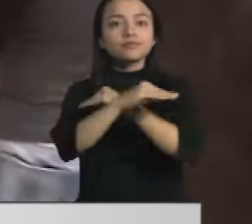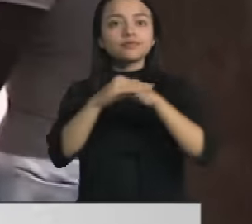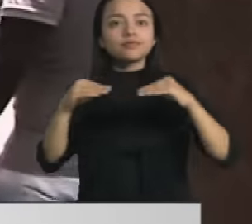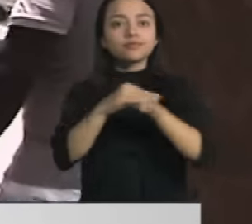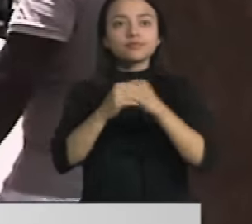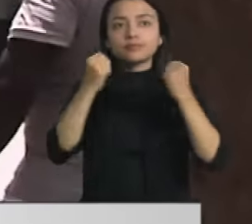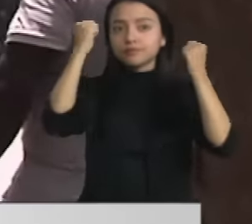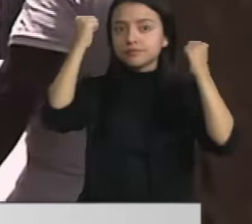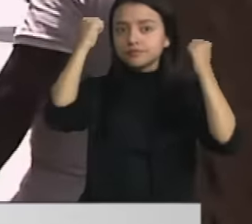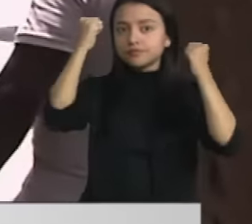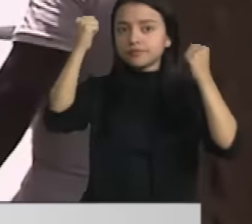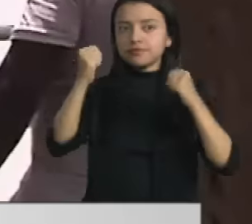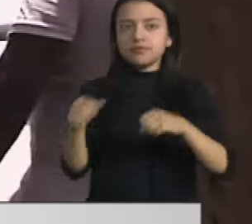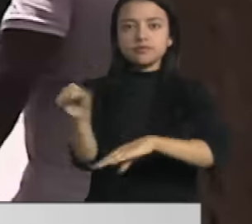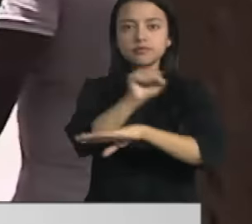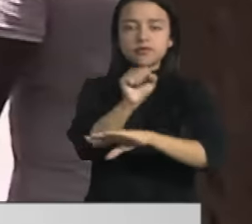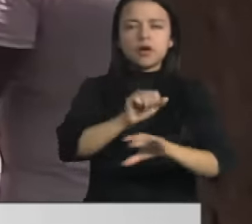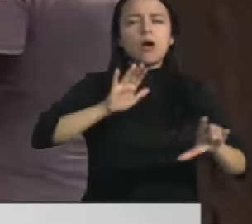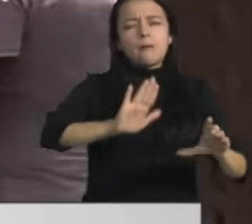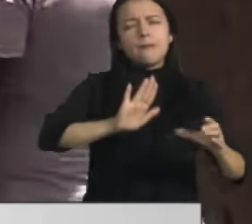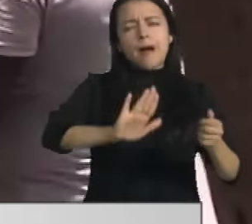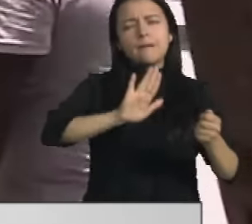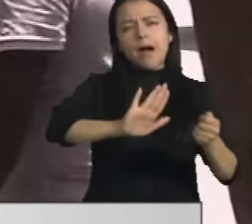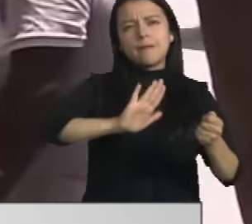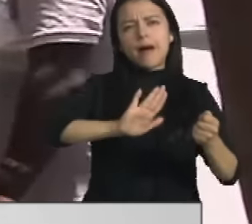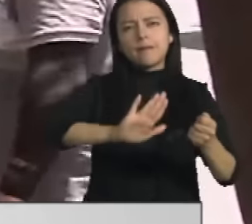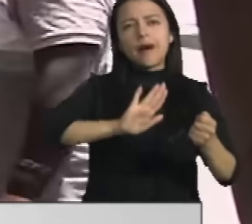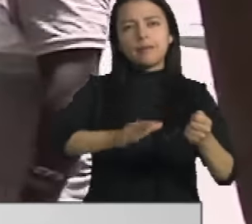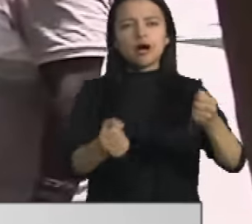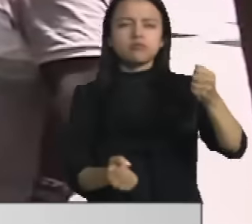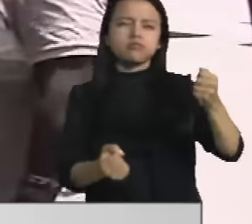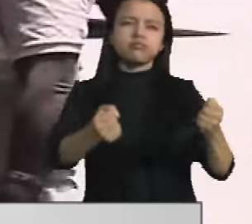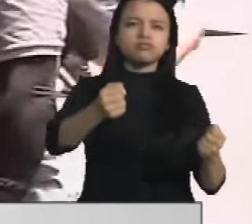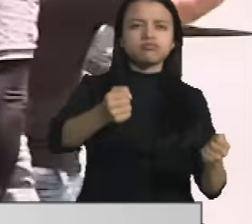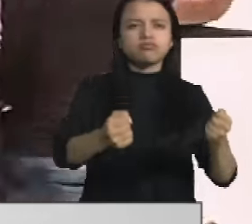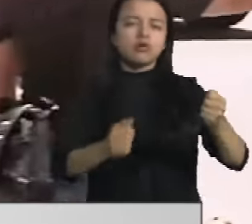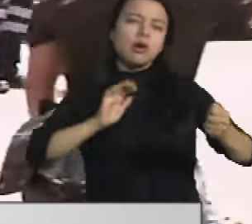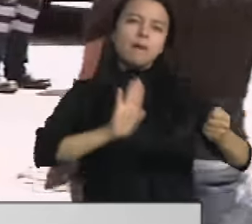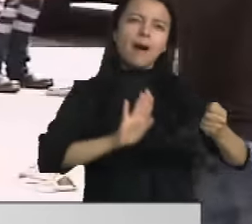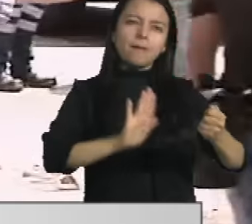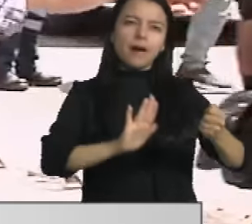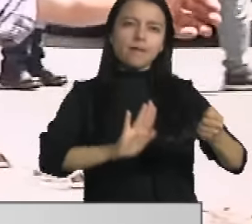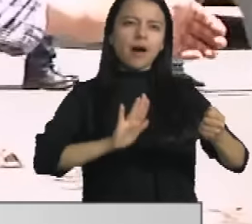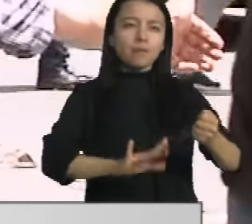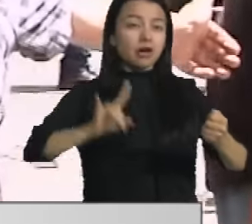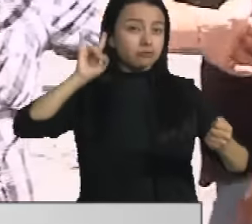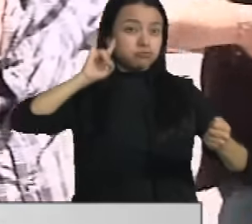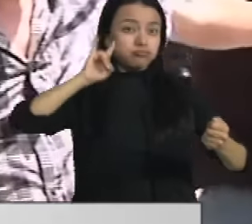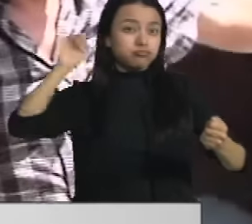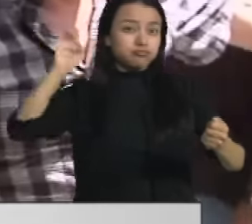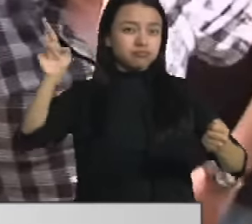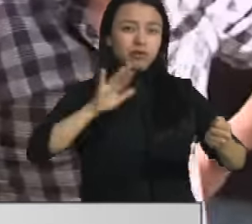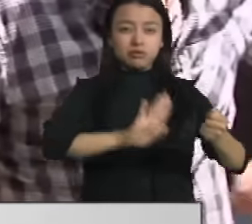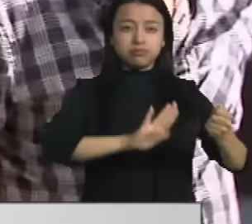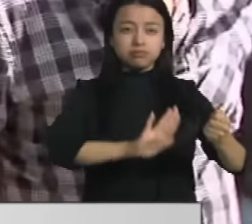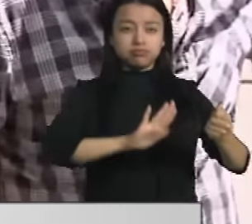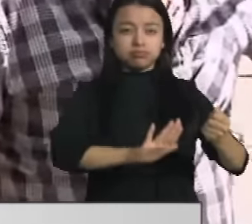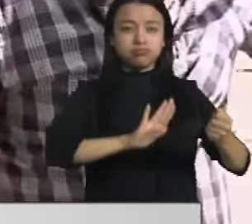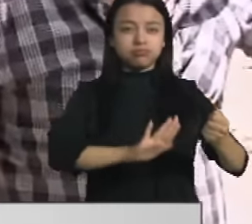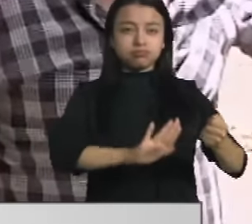Los vehículos ya se encuentran ubicados aquí en este lado. También se van a unir a la movilización Y es que una de las